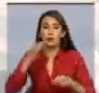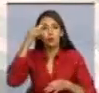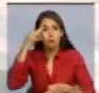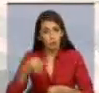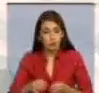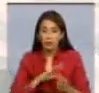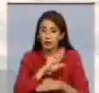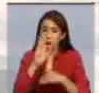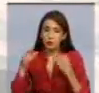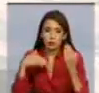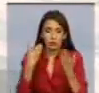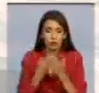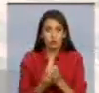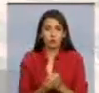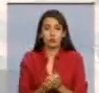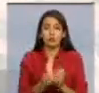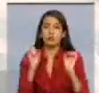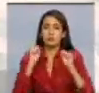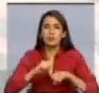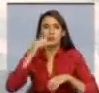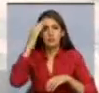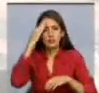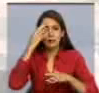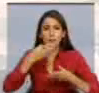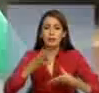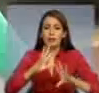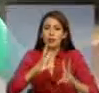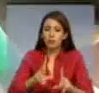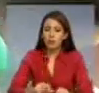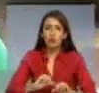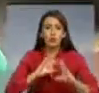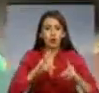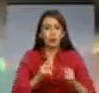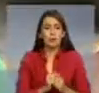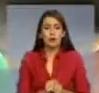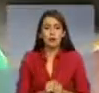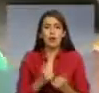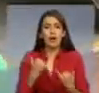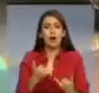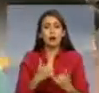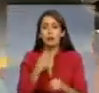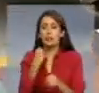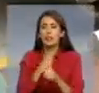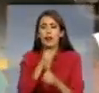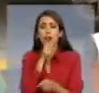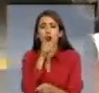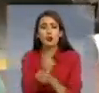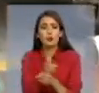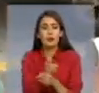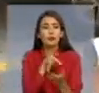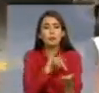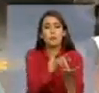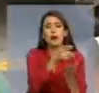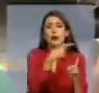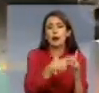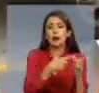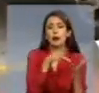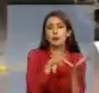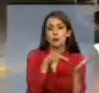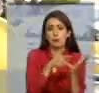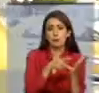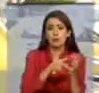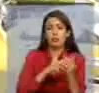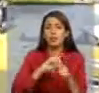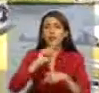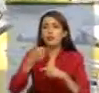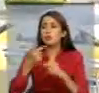saber que gente está robando por millones. Los honrados son los que pagan los impuestos y los pillos son los que van y se llevan la plata.